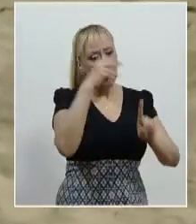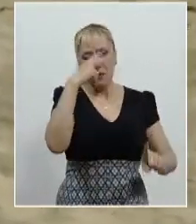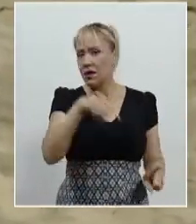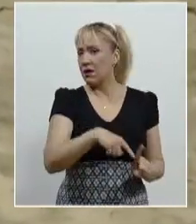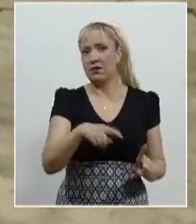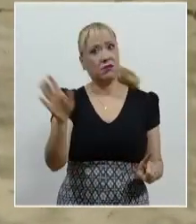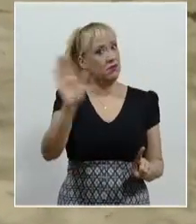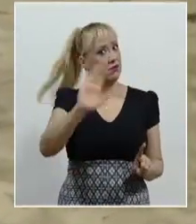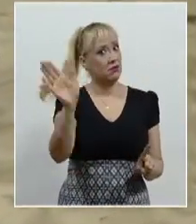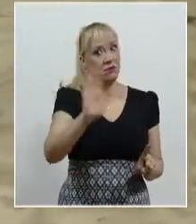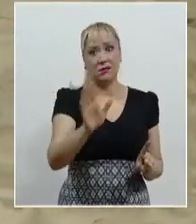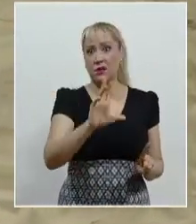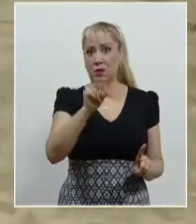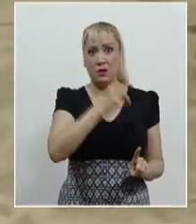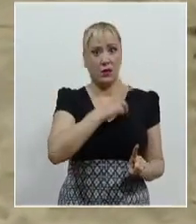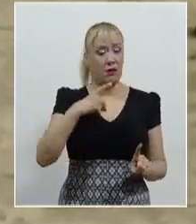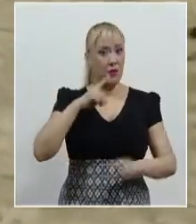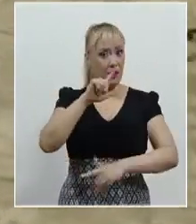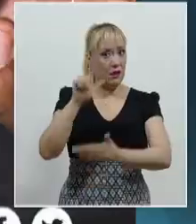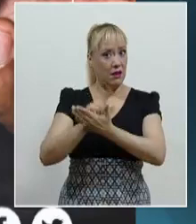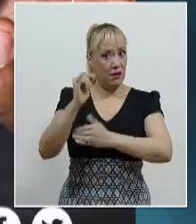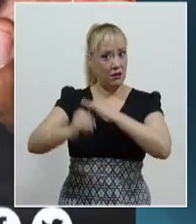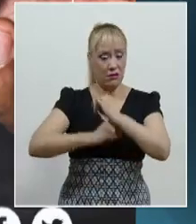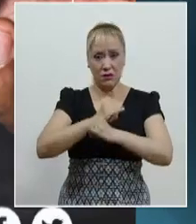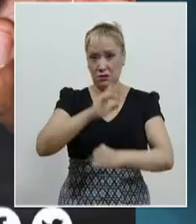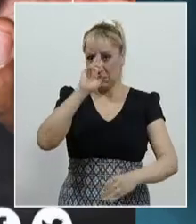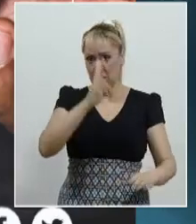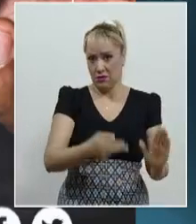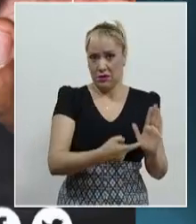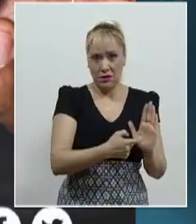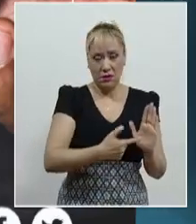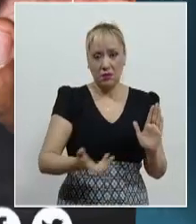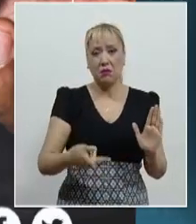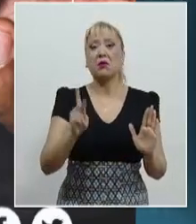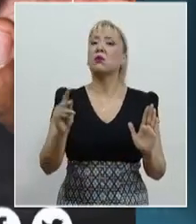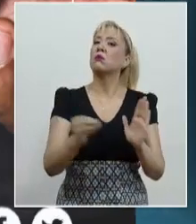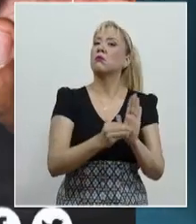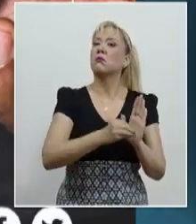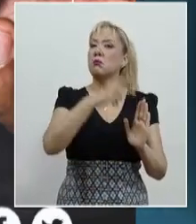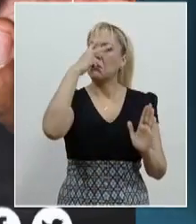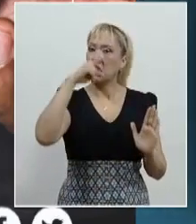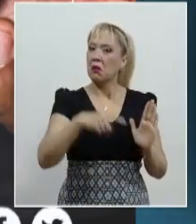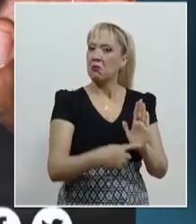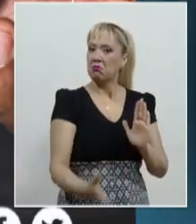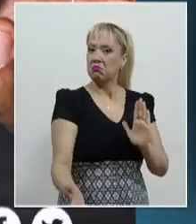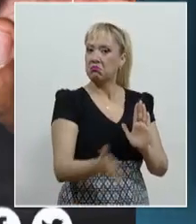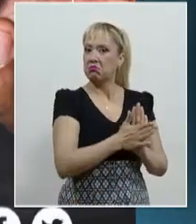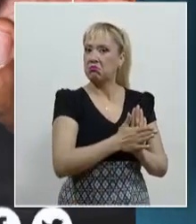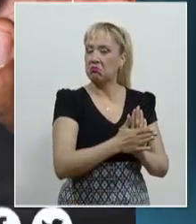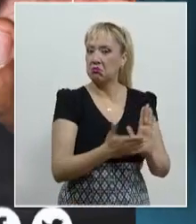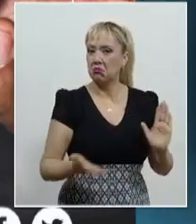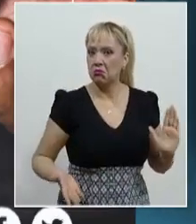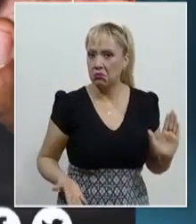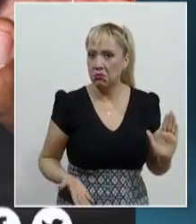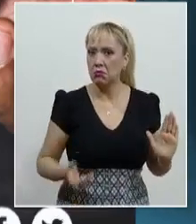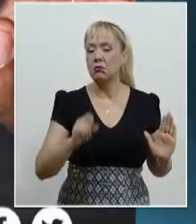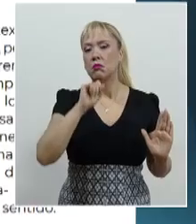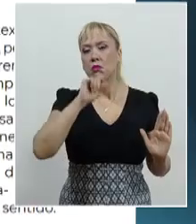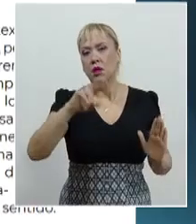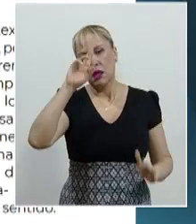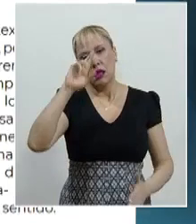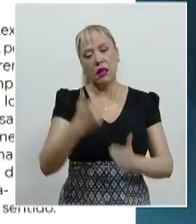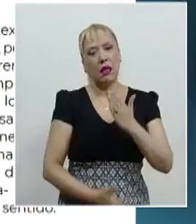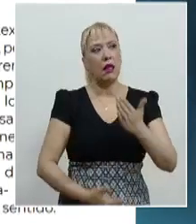oficiosa es inconvencional, la medida prevalece en el orden jurídico nacional. La misma aplica para delitos